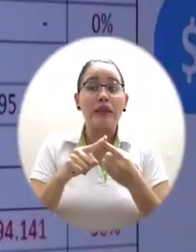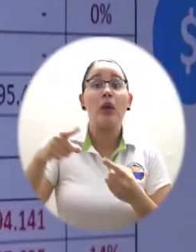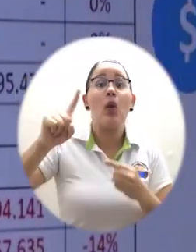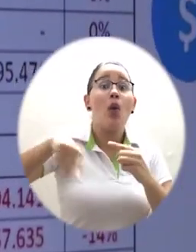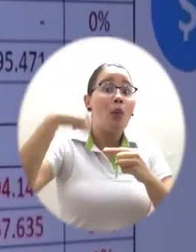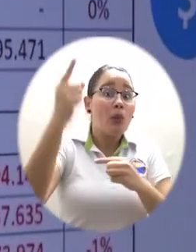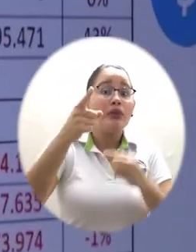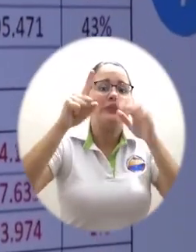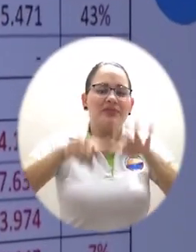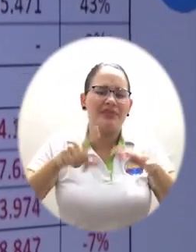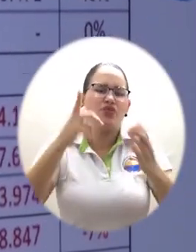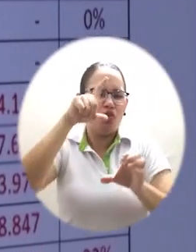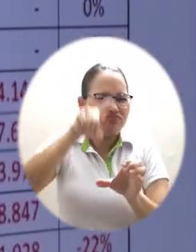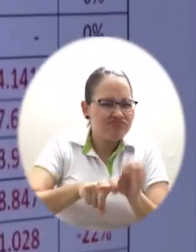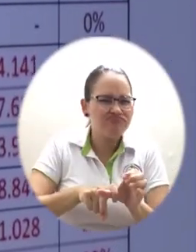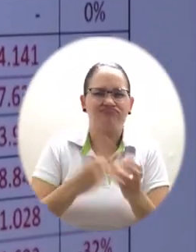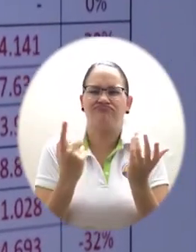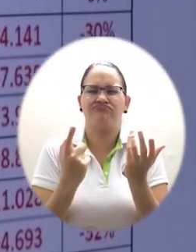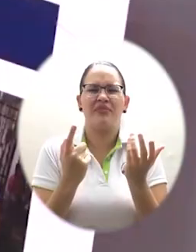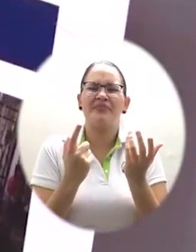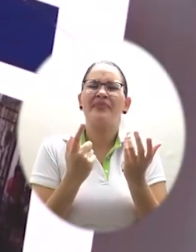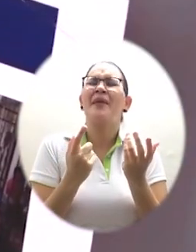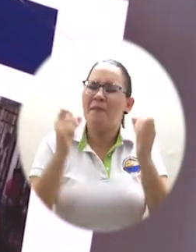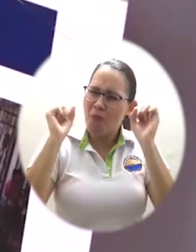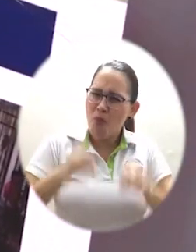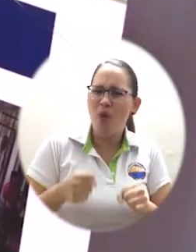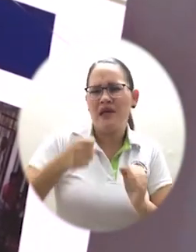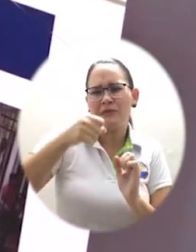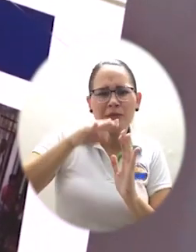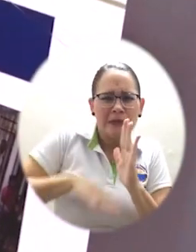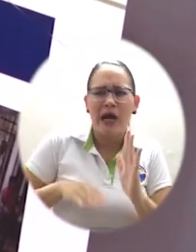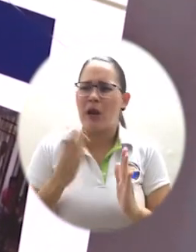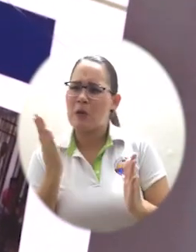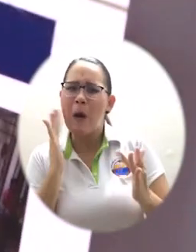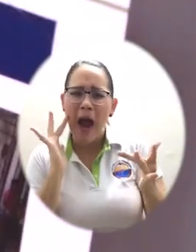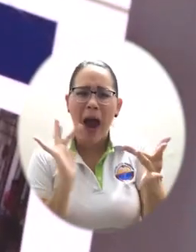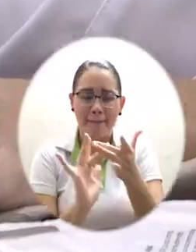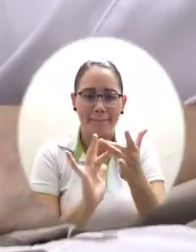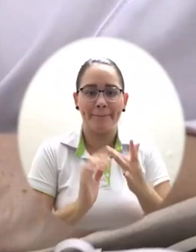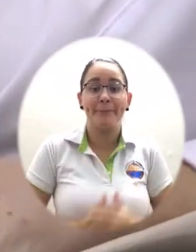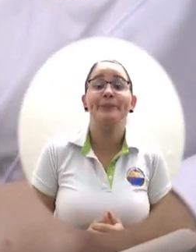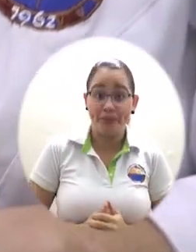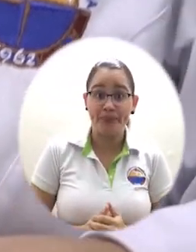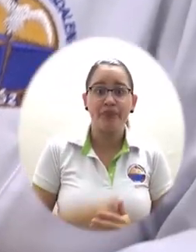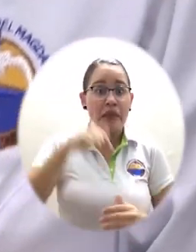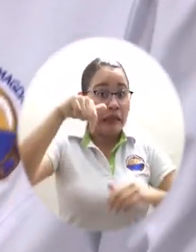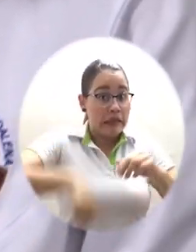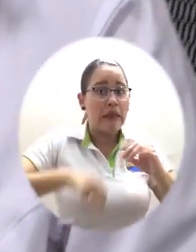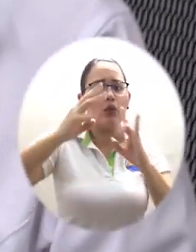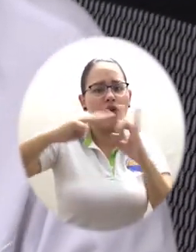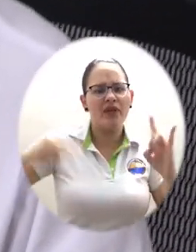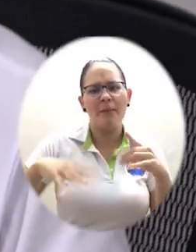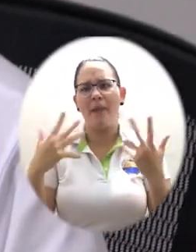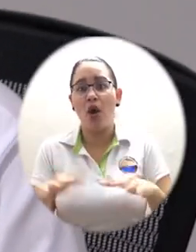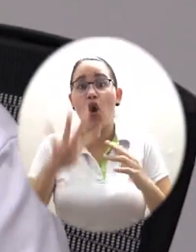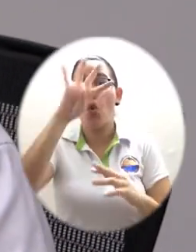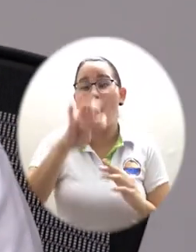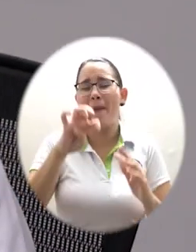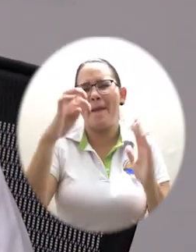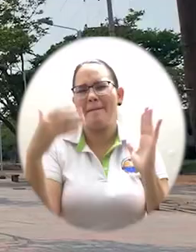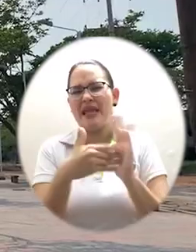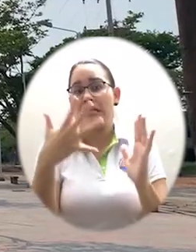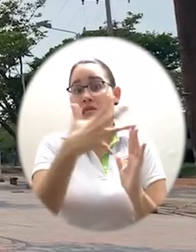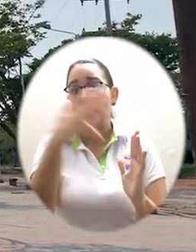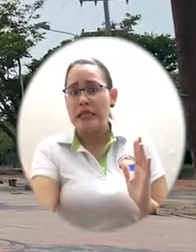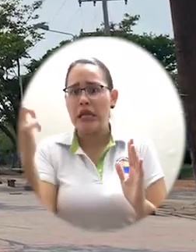vulnerables. En ese sentido, la alma mater haría un recorte de inversión de más de 9.500 millones de pesos y reducción en gastos, entre los que se